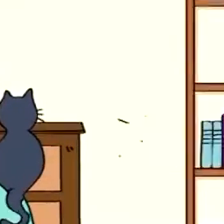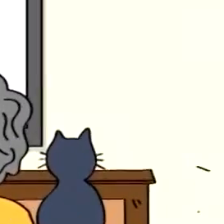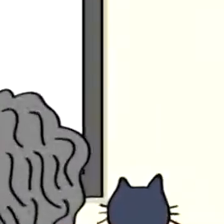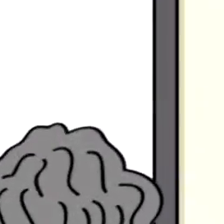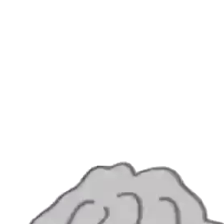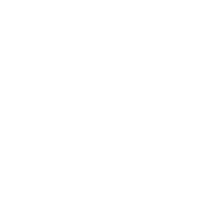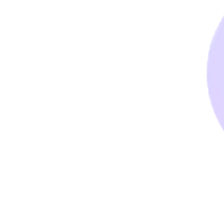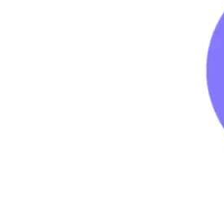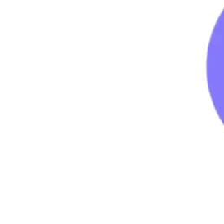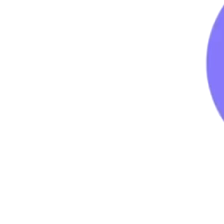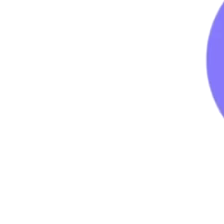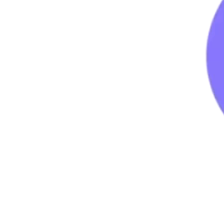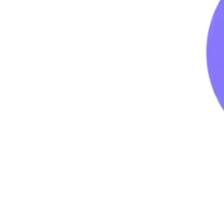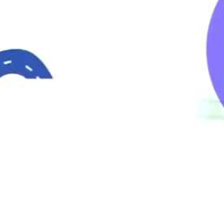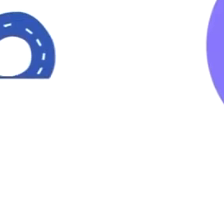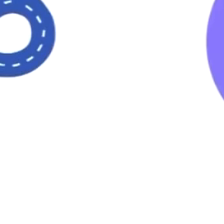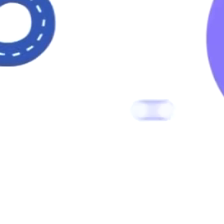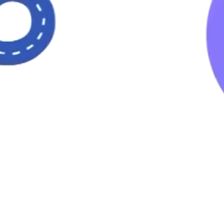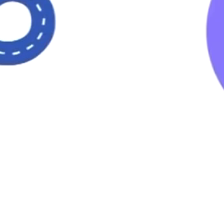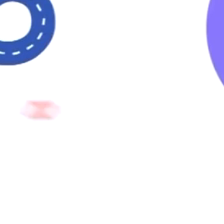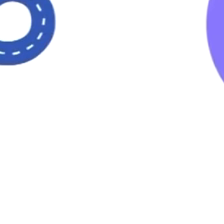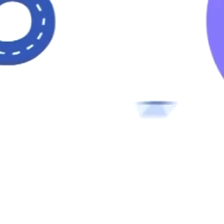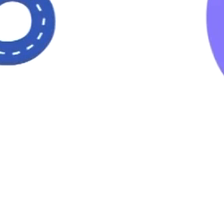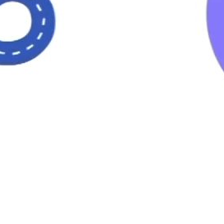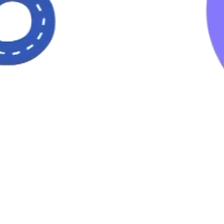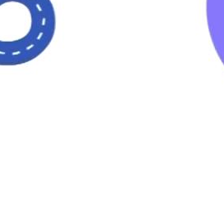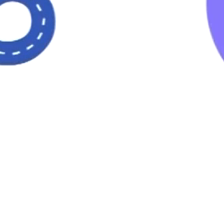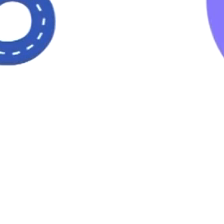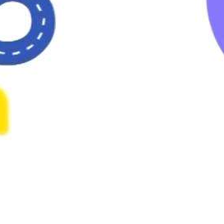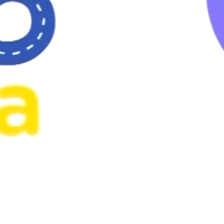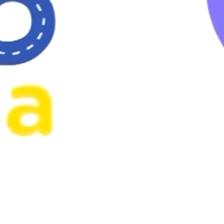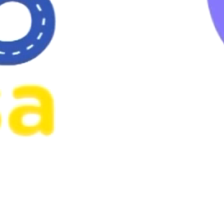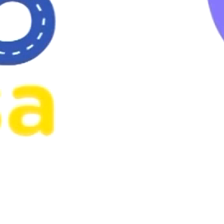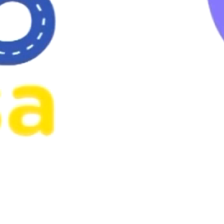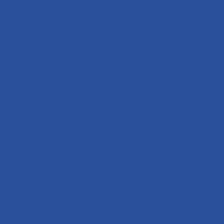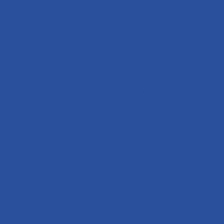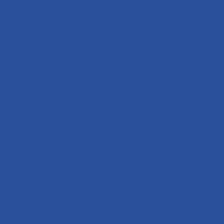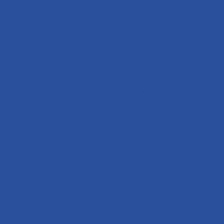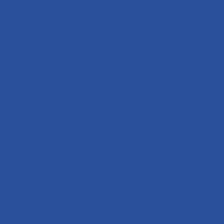Aprendo en Casa, una iniciativa del Ministerio de Educación.